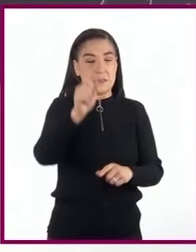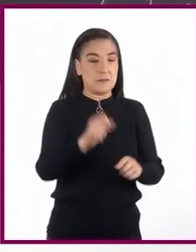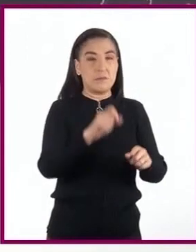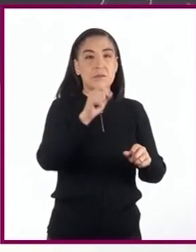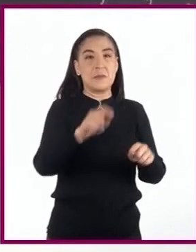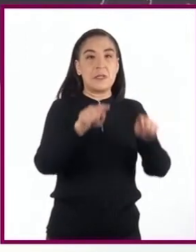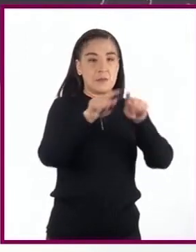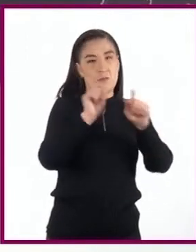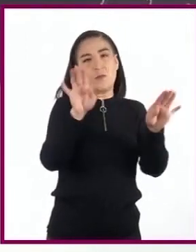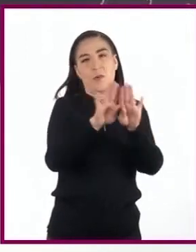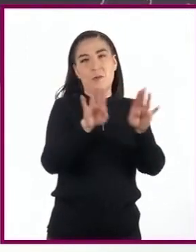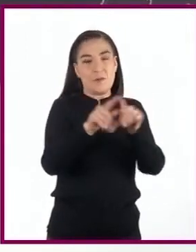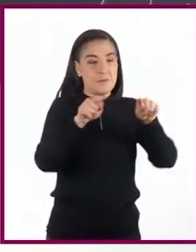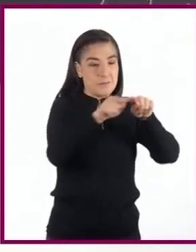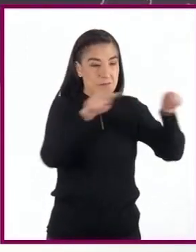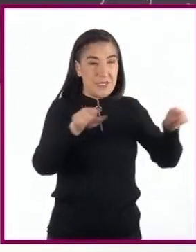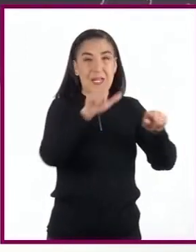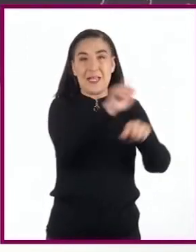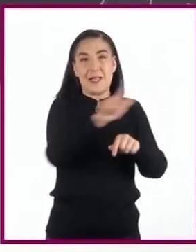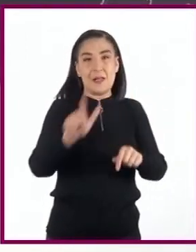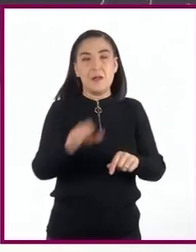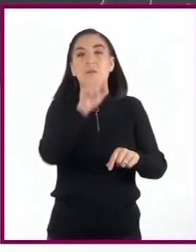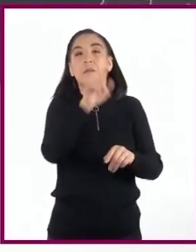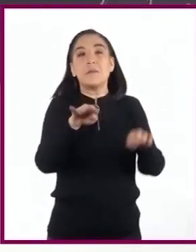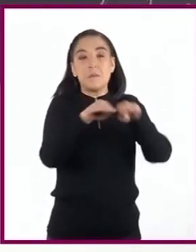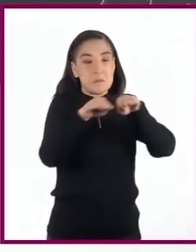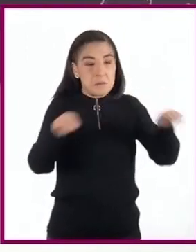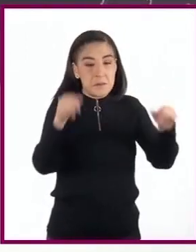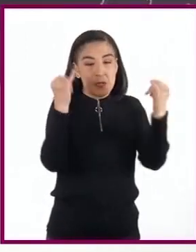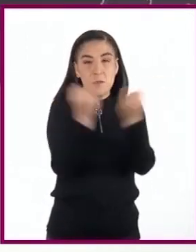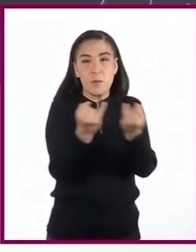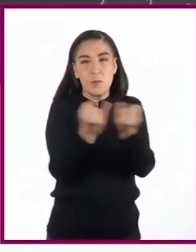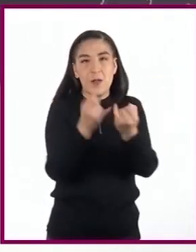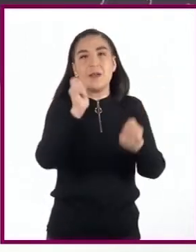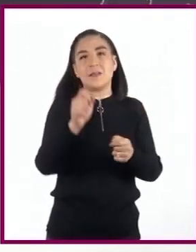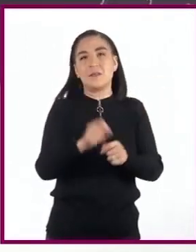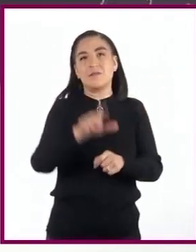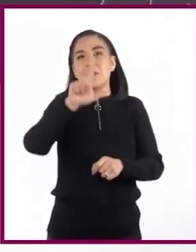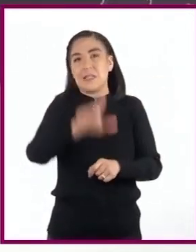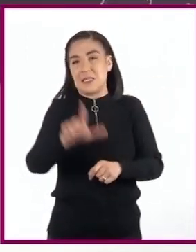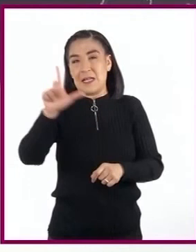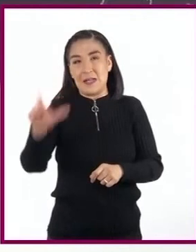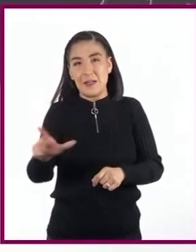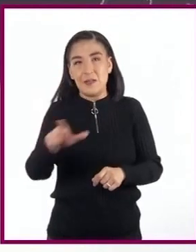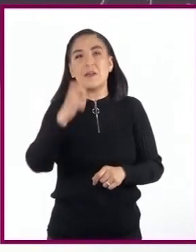entre ellos de un triángulo mide lo mismo que los lados